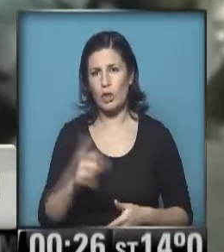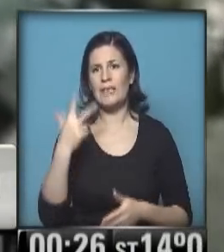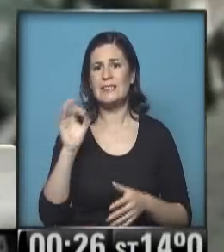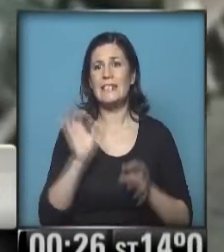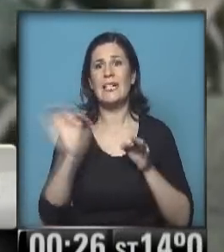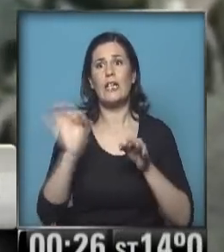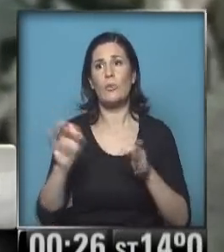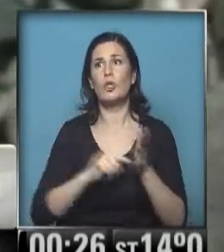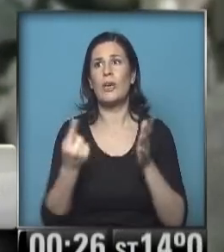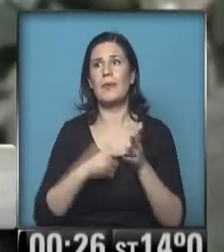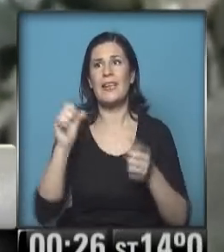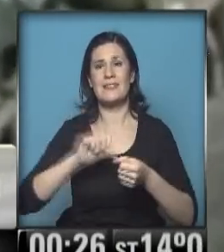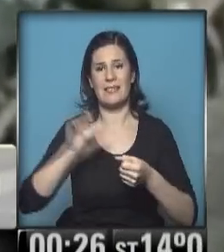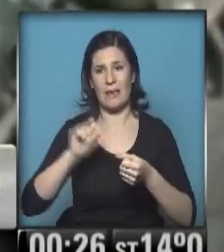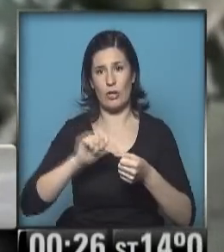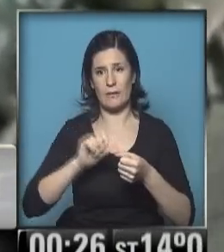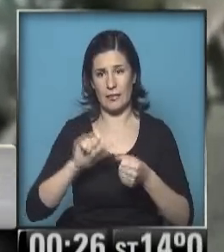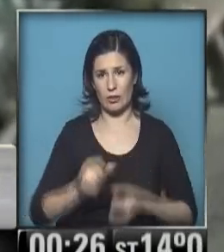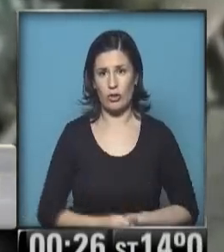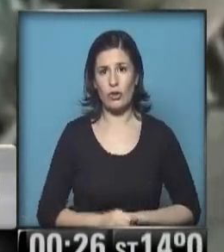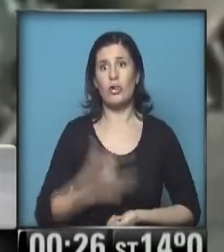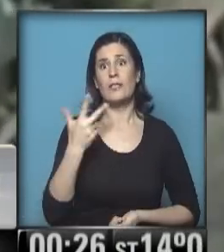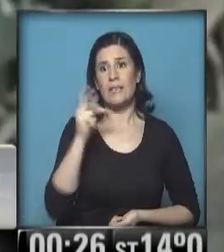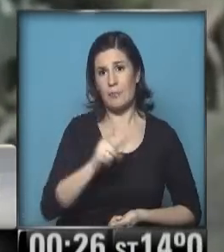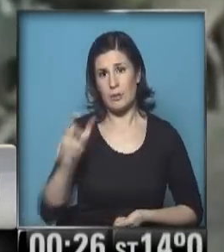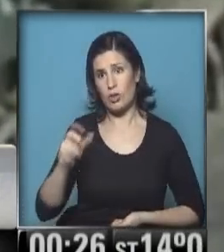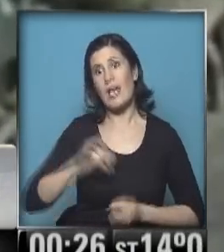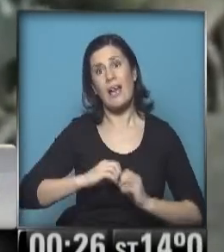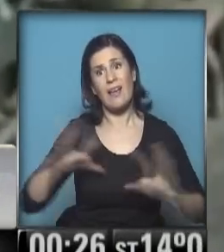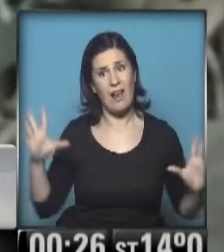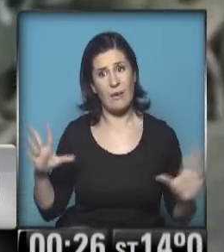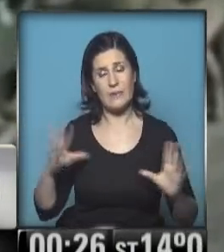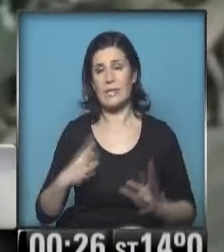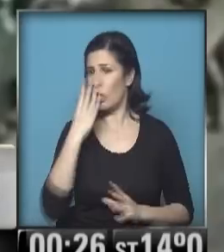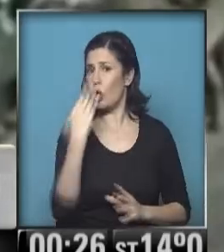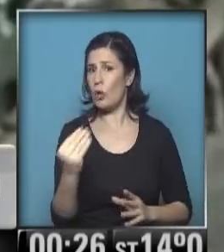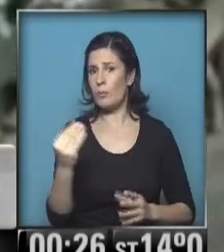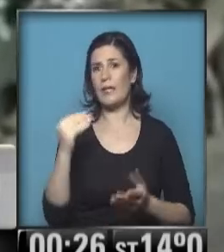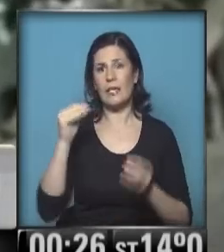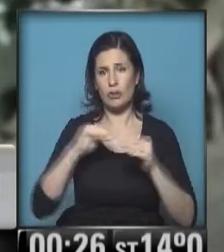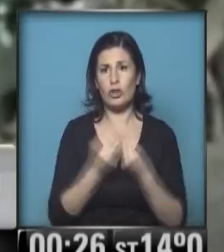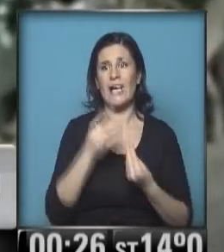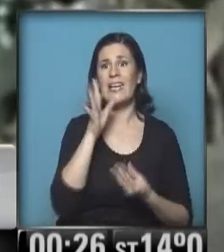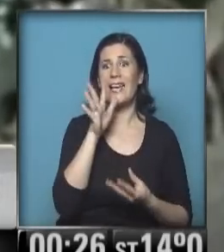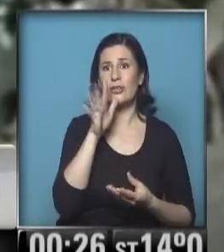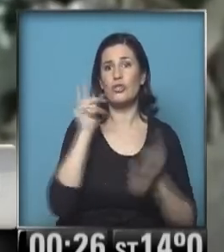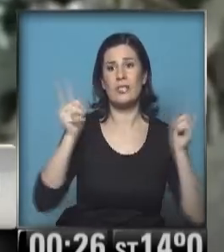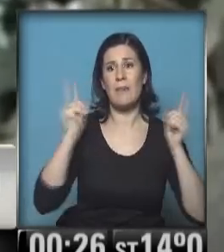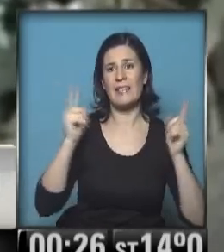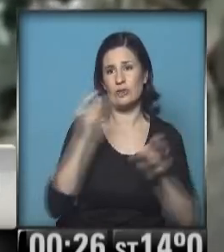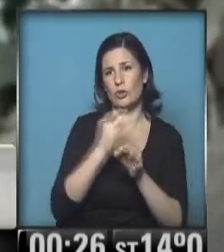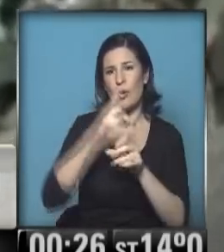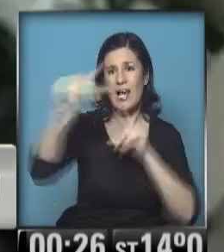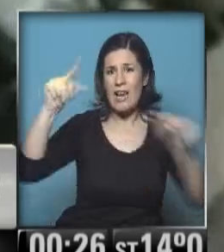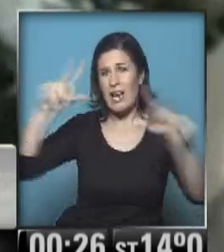Estero. Otros tres ocupantes se encuentran en grave estado. En la combi viajaban 14 docentes de escuelas rurales que iban a la